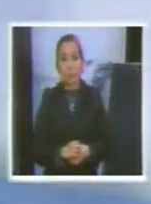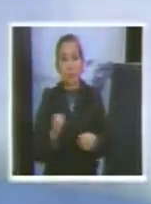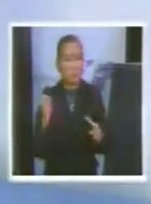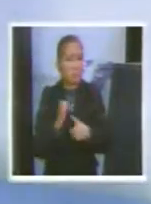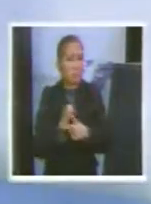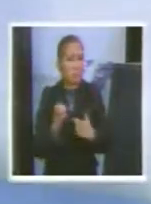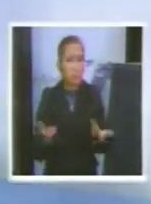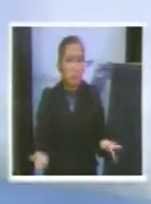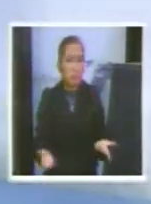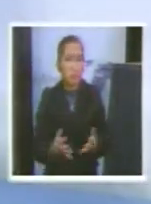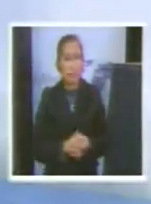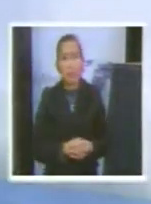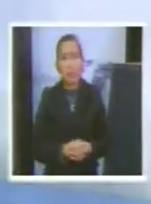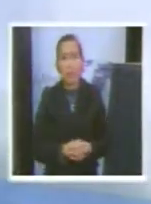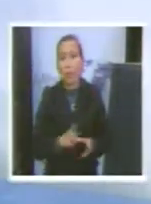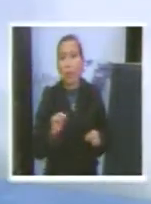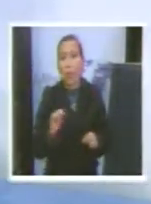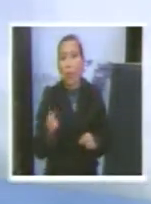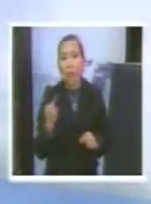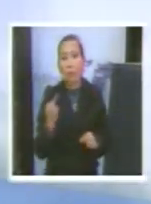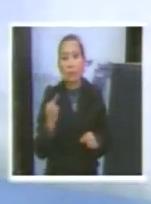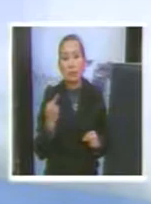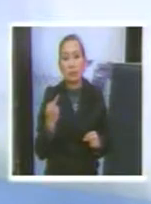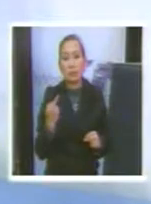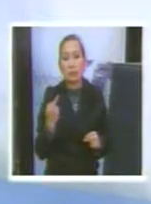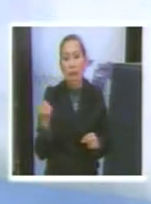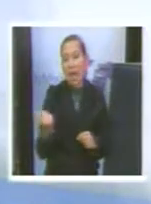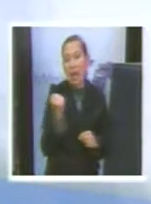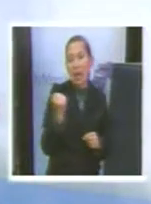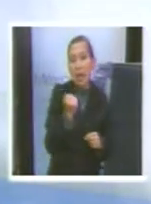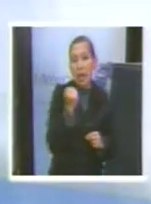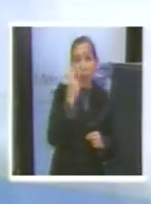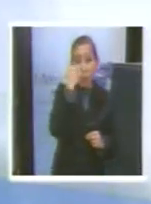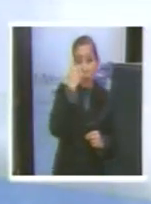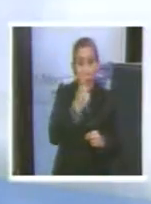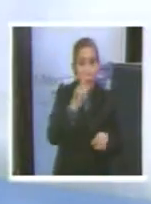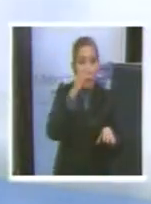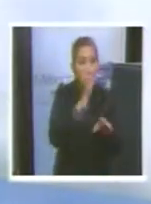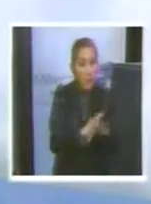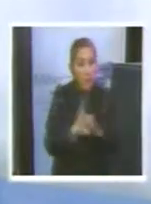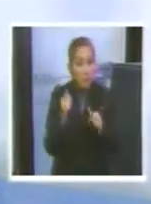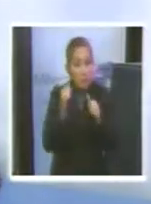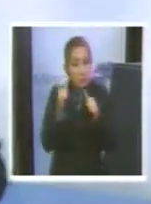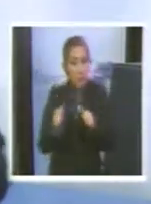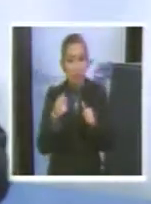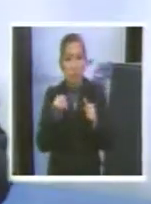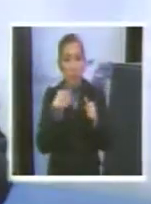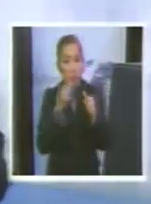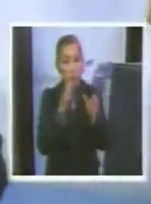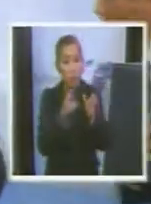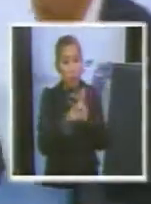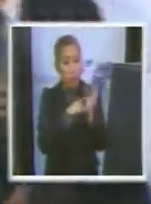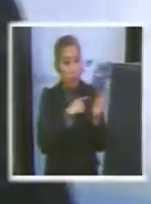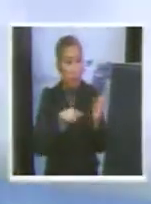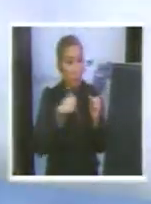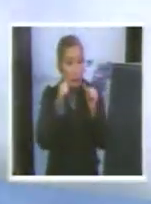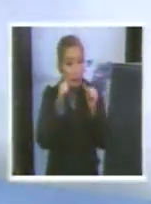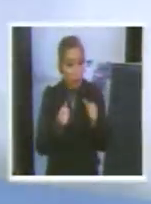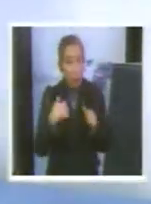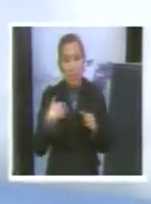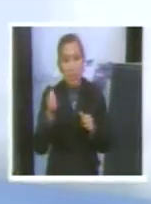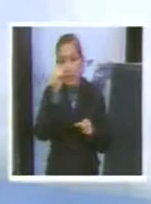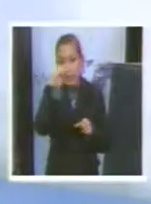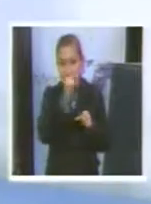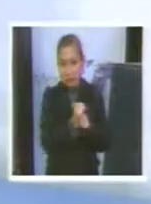Entonces, no es fortuito que una de las primeras cuestiones que tenemos que prestar atención en